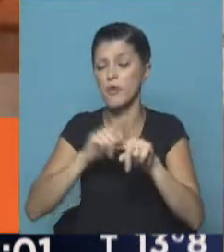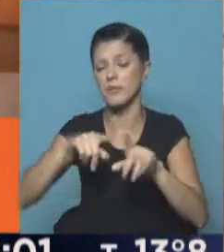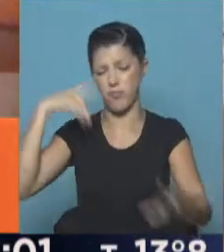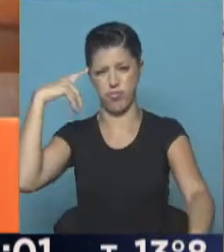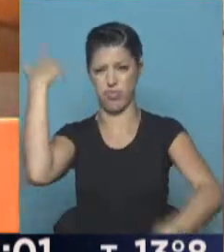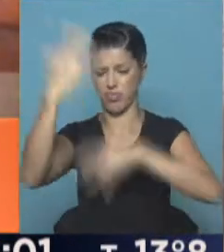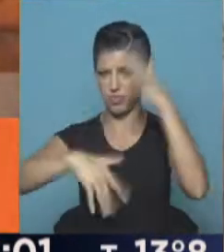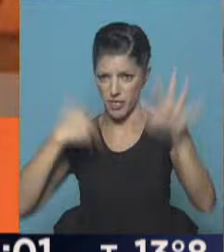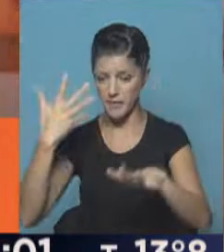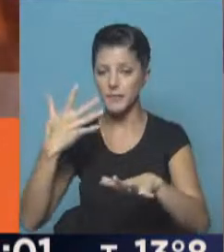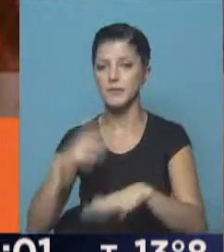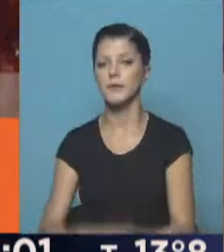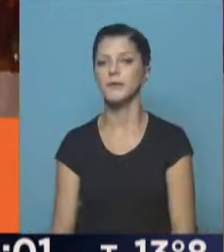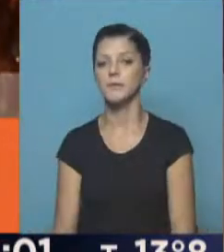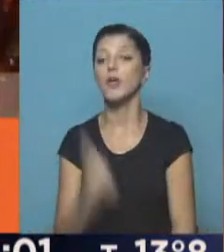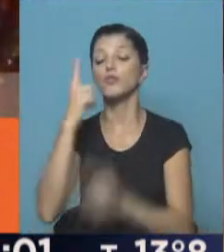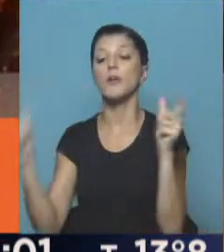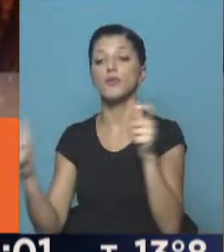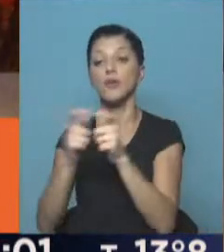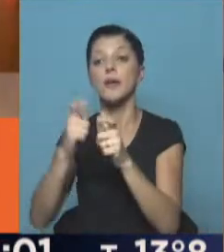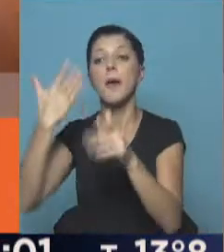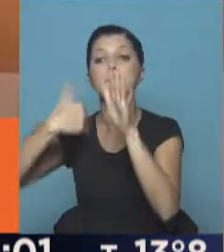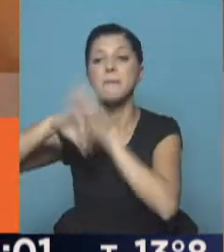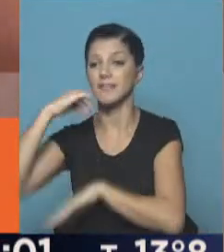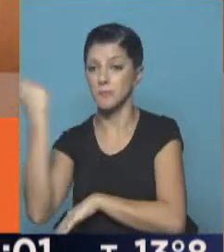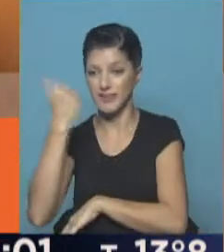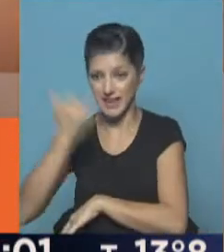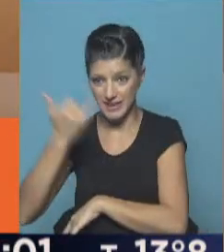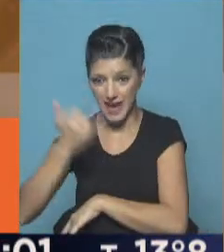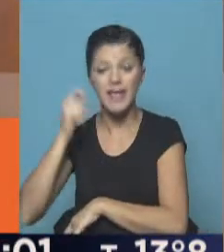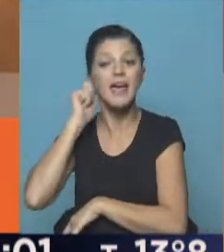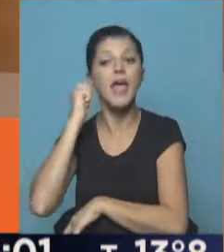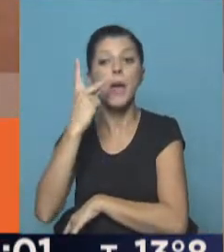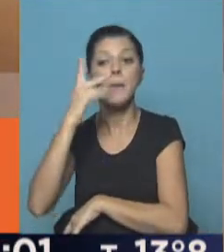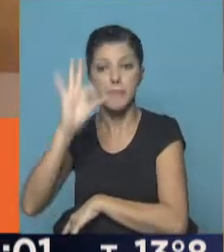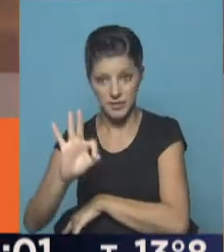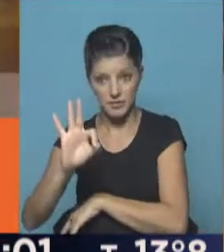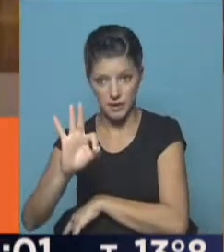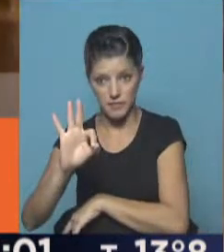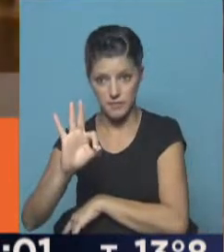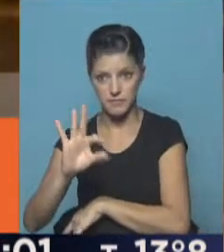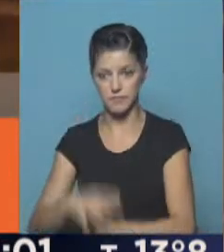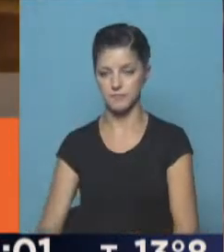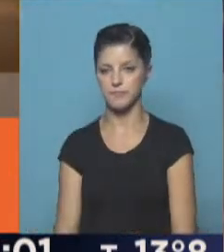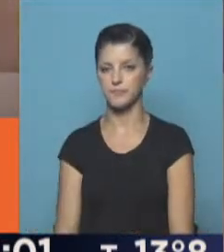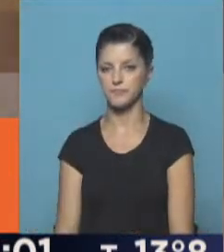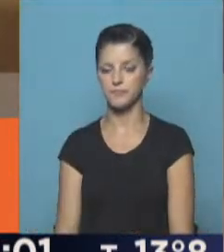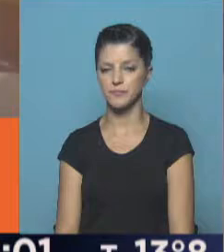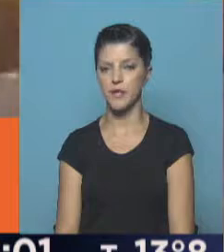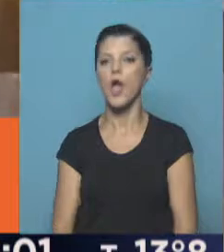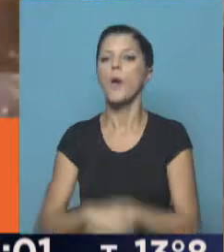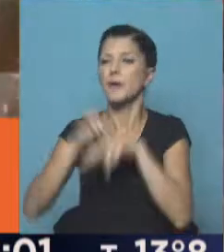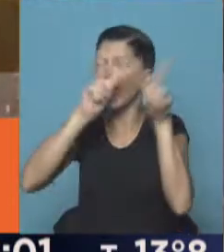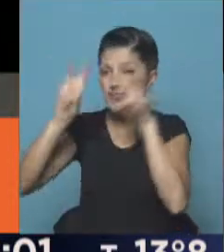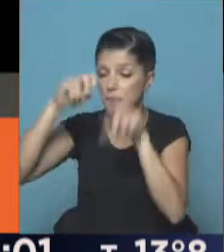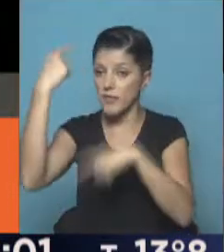Es probablemente una de las cumbres más importantes desde que existe el G20, porque estamos tratando varios temas a la